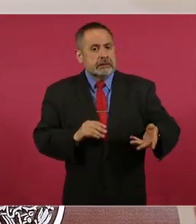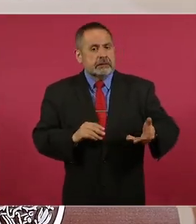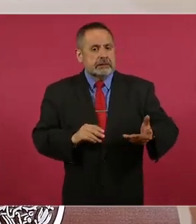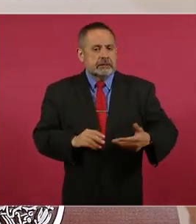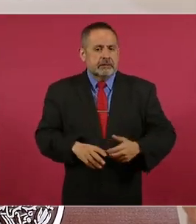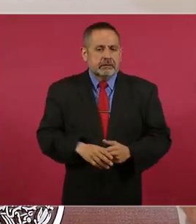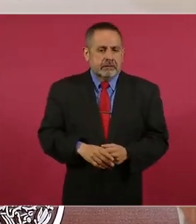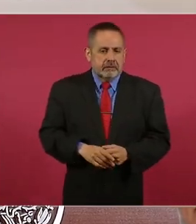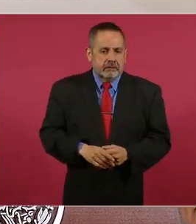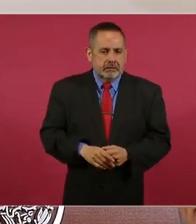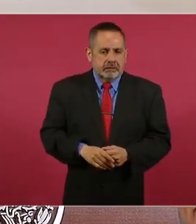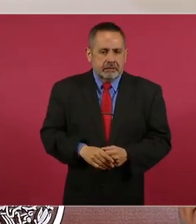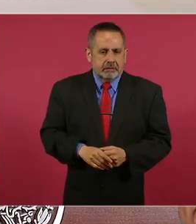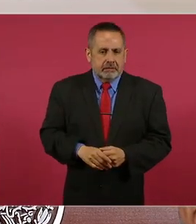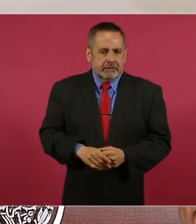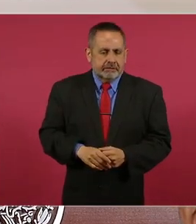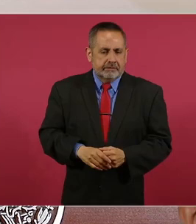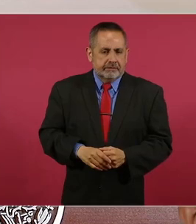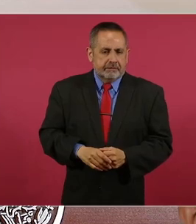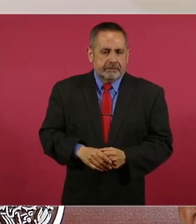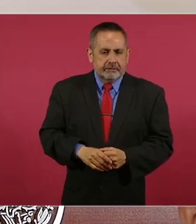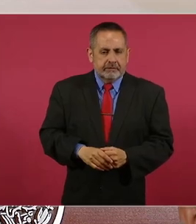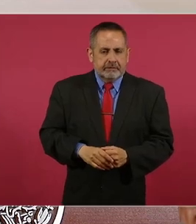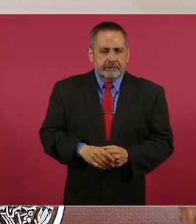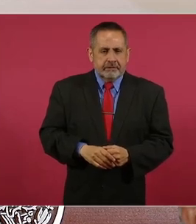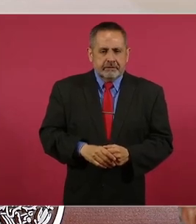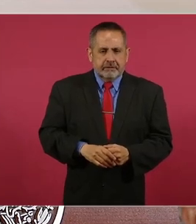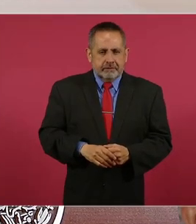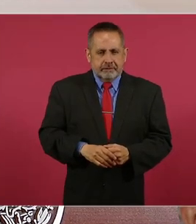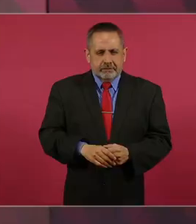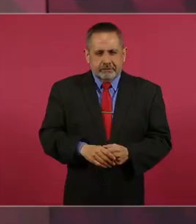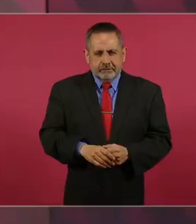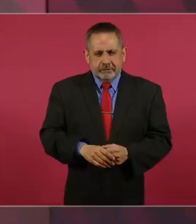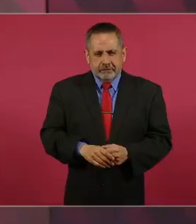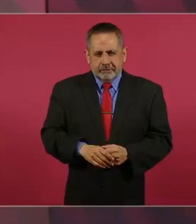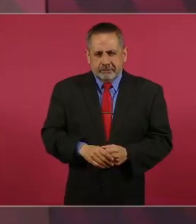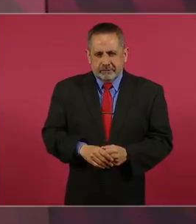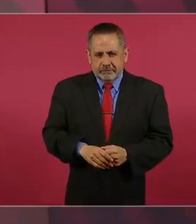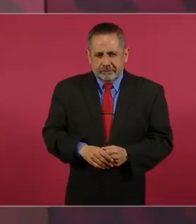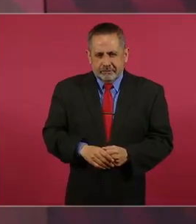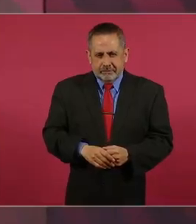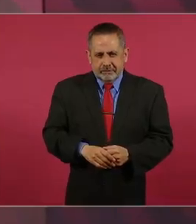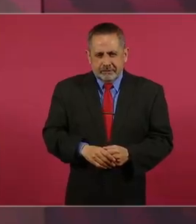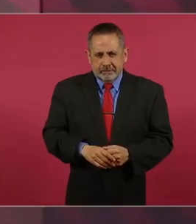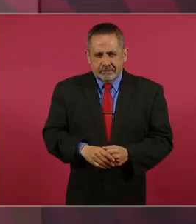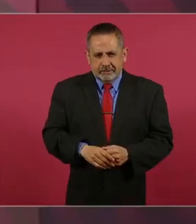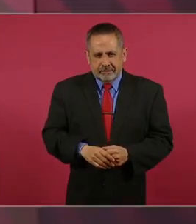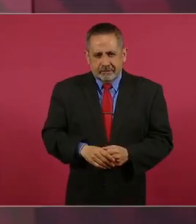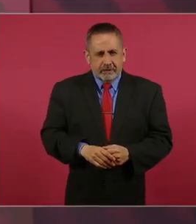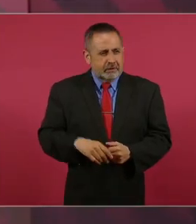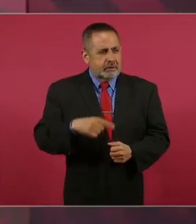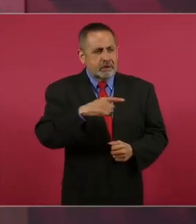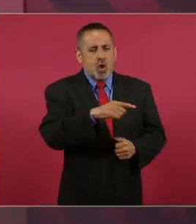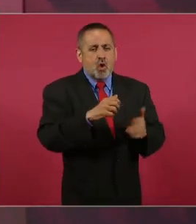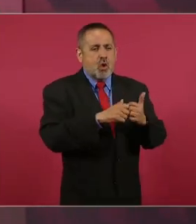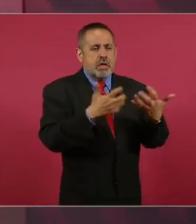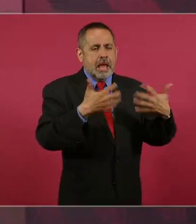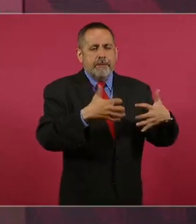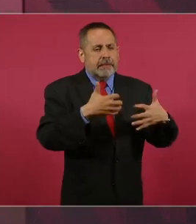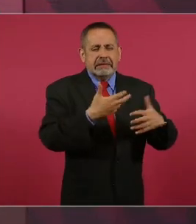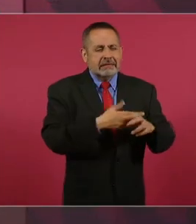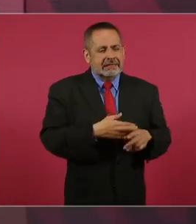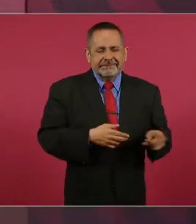con estas que ni se les puede llamar empresas, si